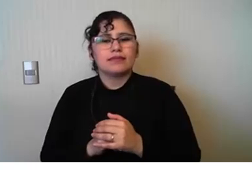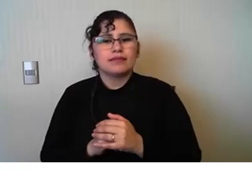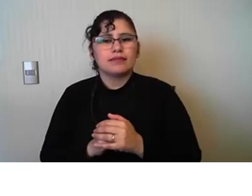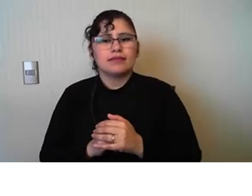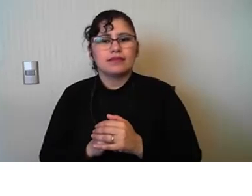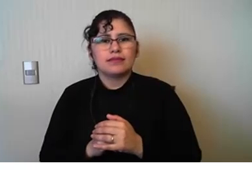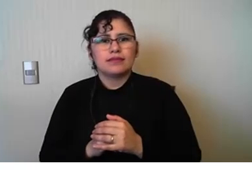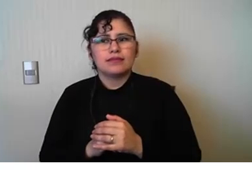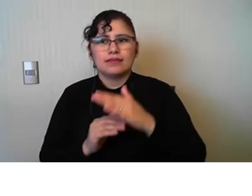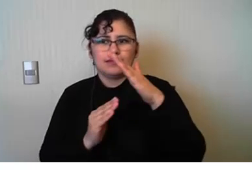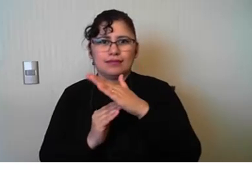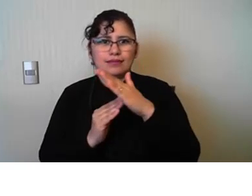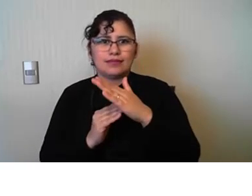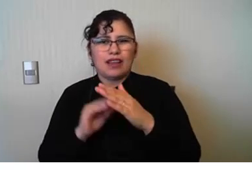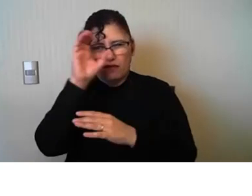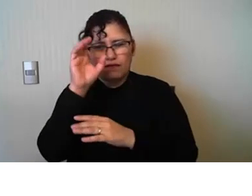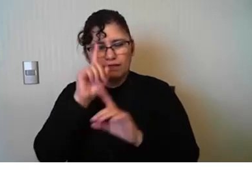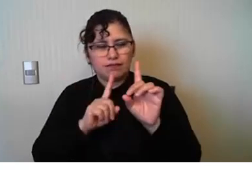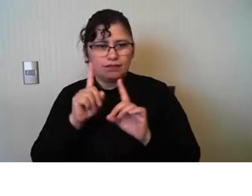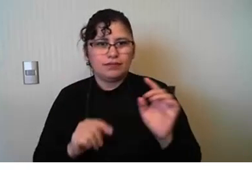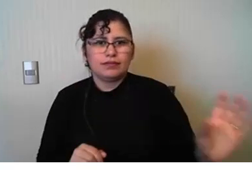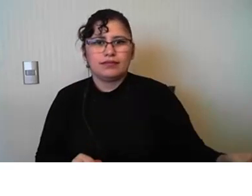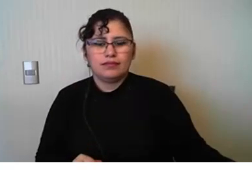Denme un minuto, por favor.